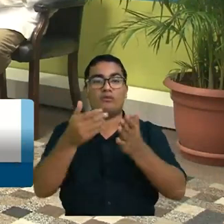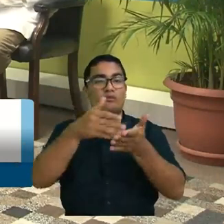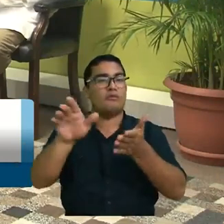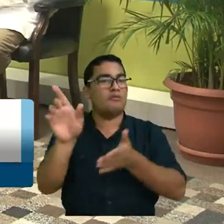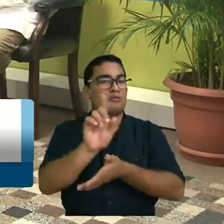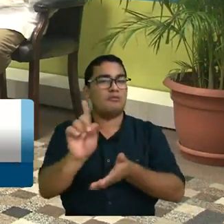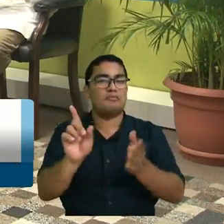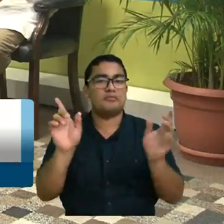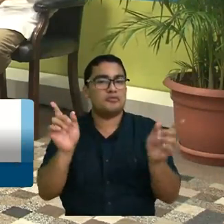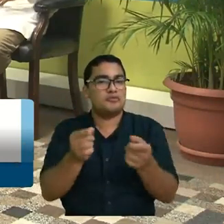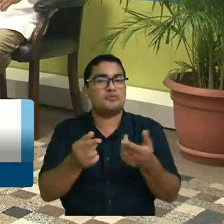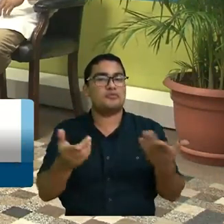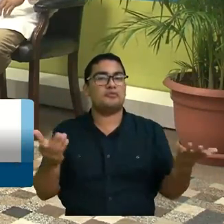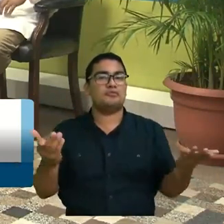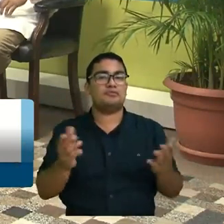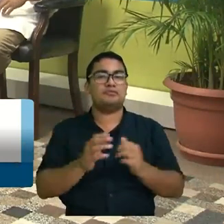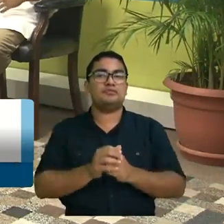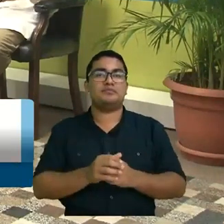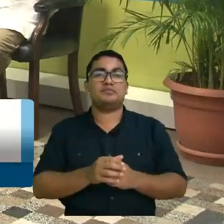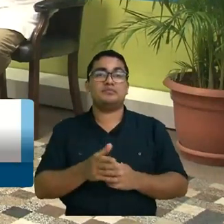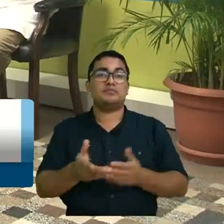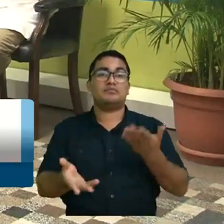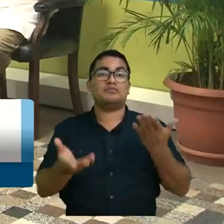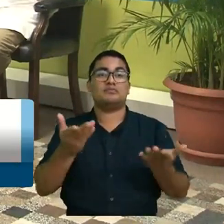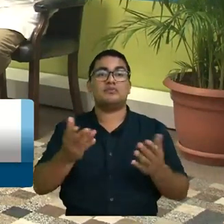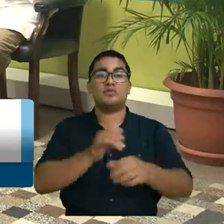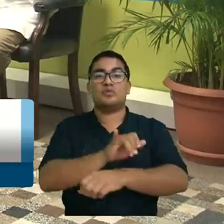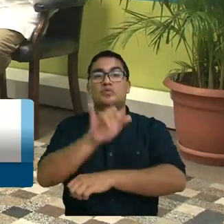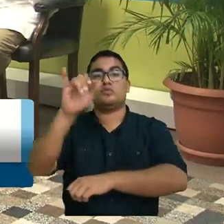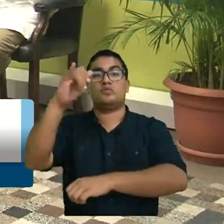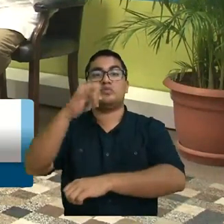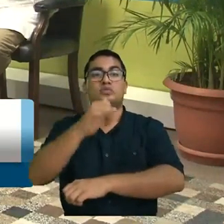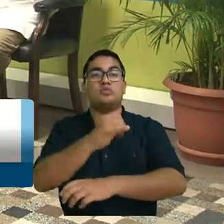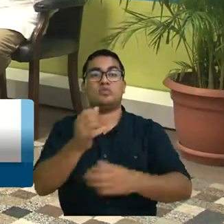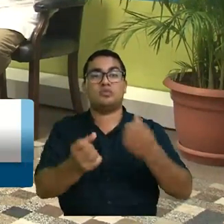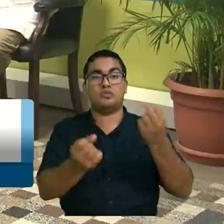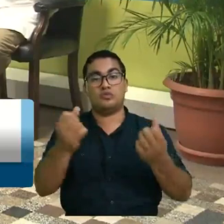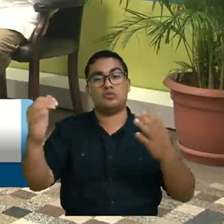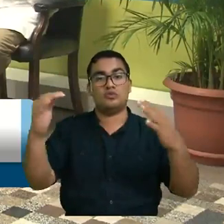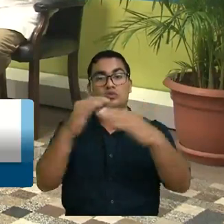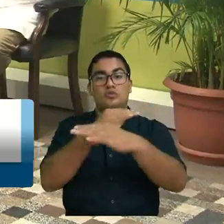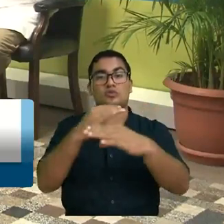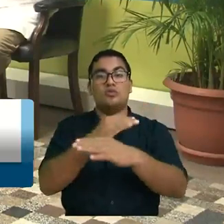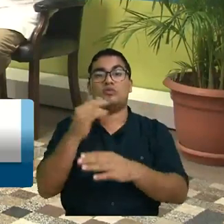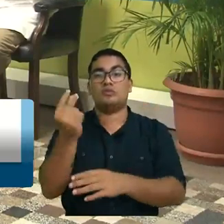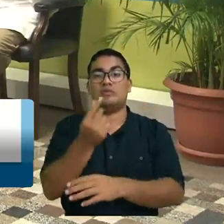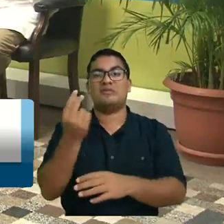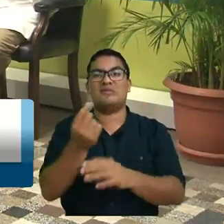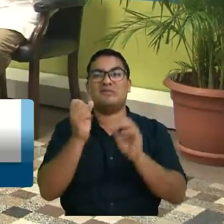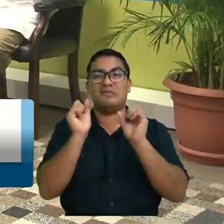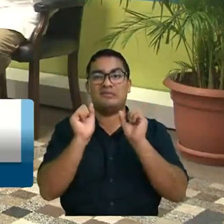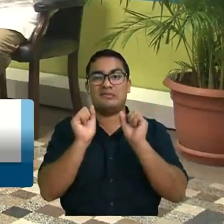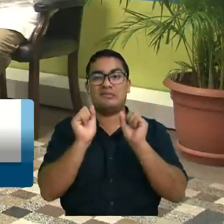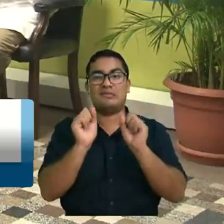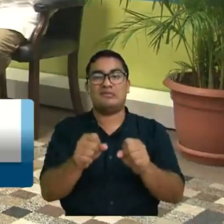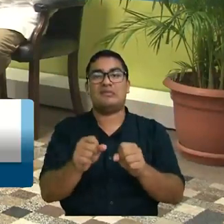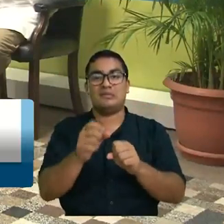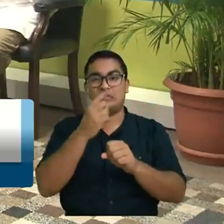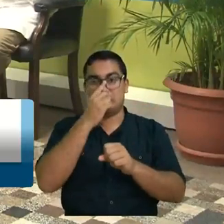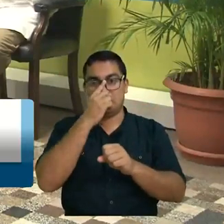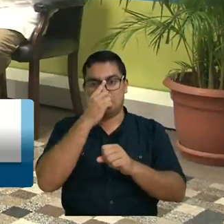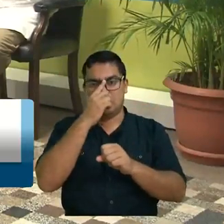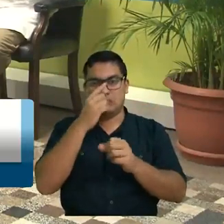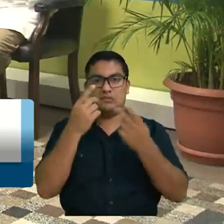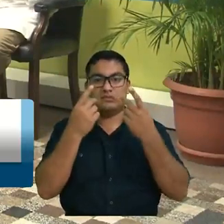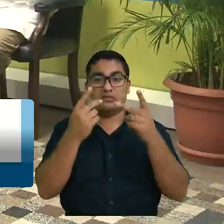A pesar de que la globalización, el transporte es más fluido y nos podemos trasladar de un continente al otro en pocas horas, pero